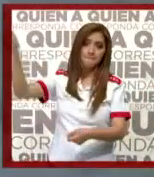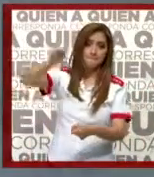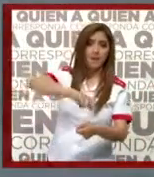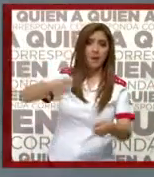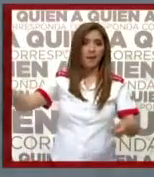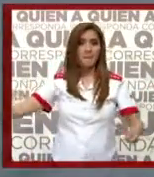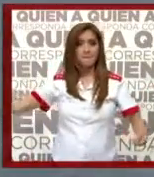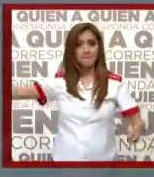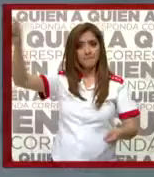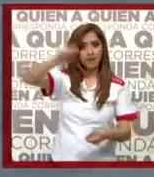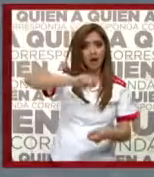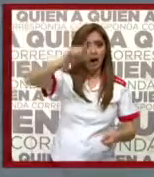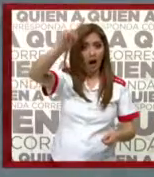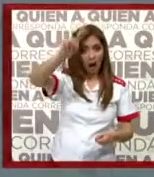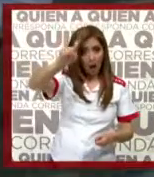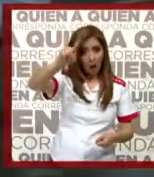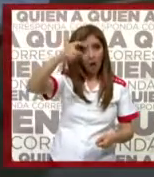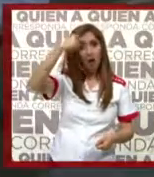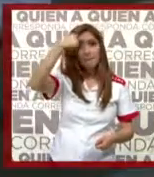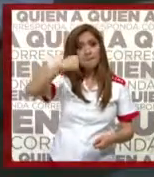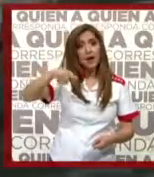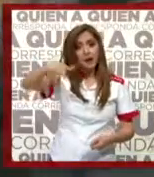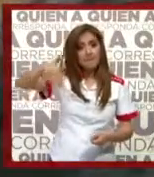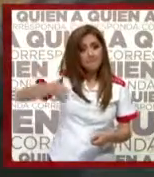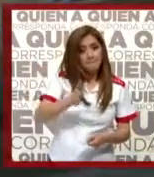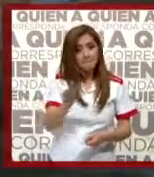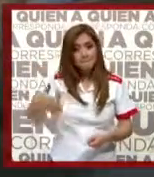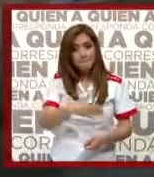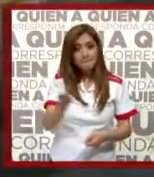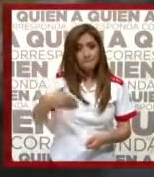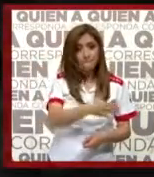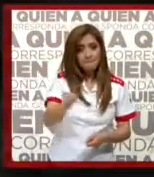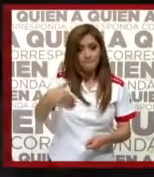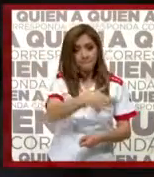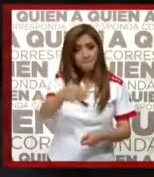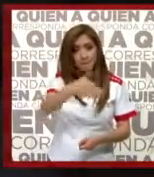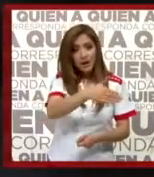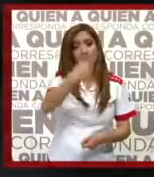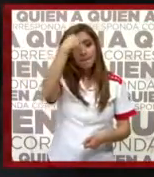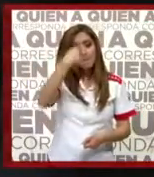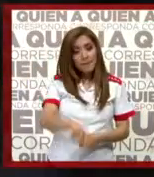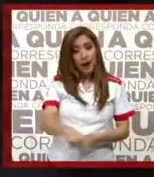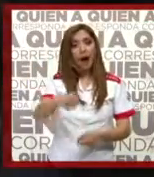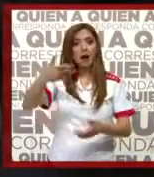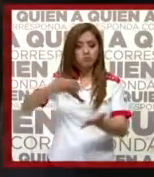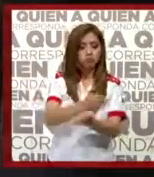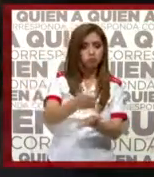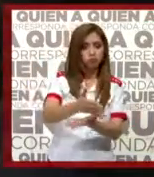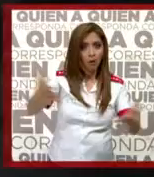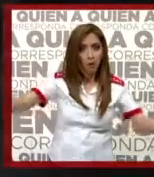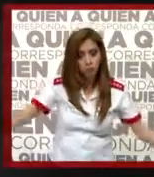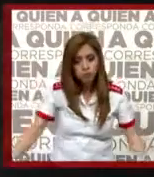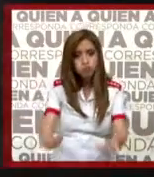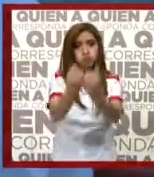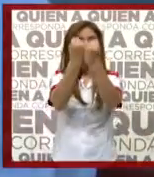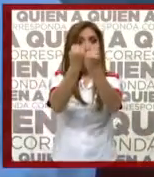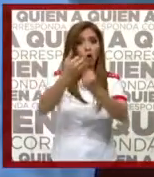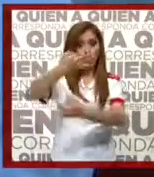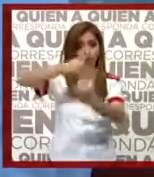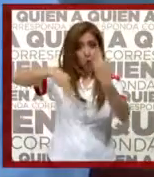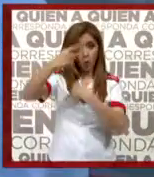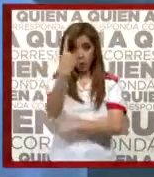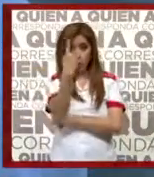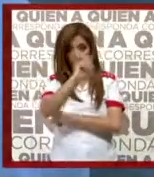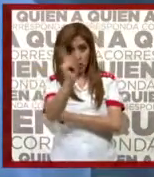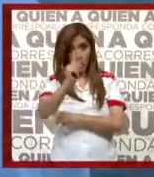centro, ya para que el pez se desparrame, jale por todos lados, entonces para que la pesca sea para todos, no para uno. Son